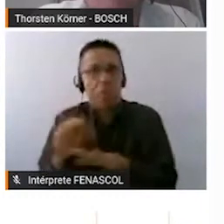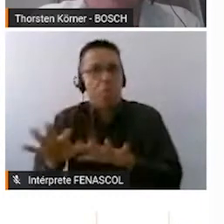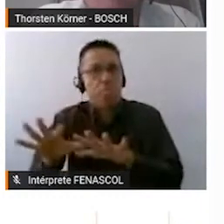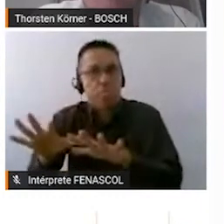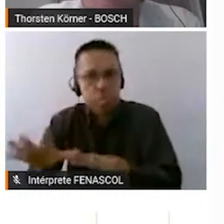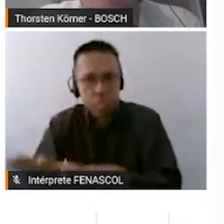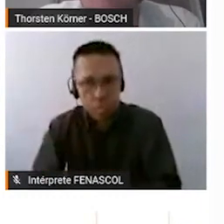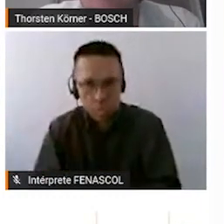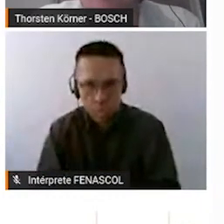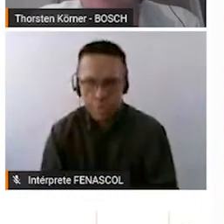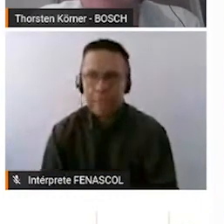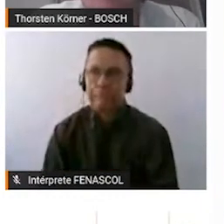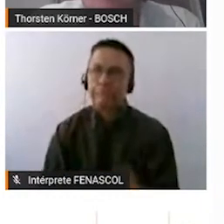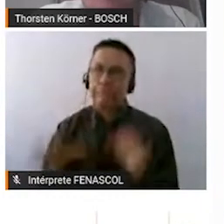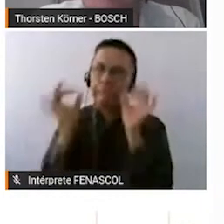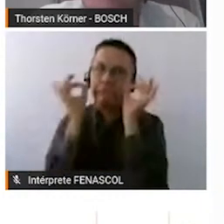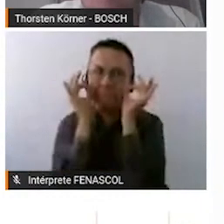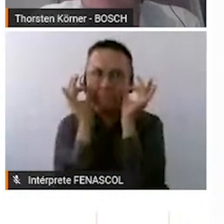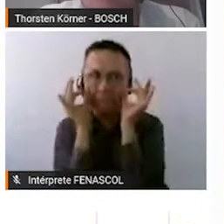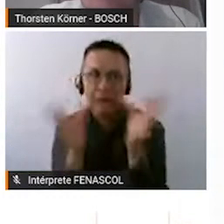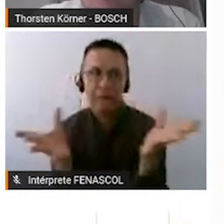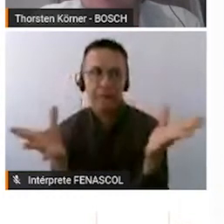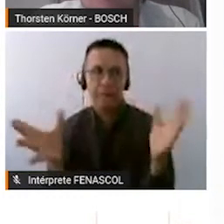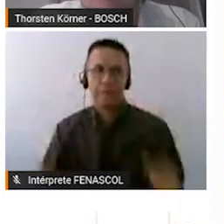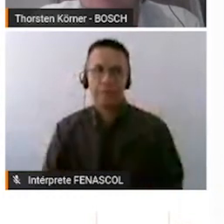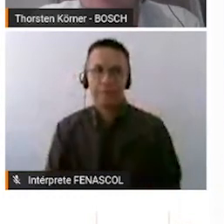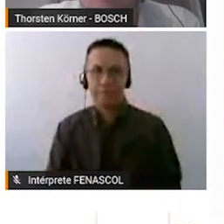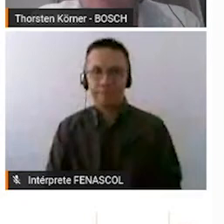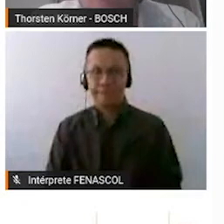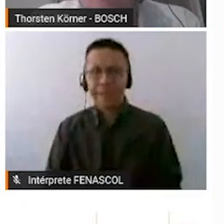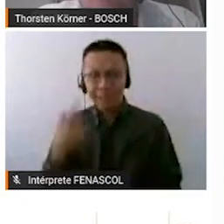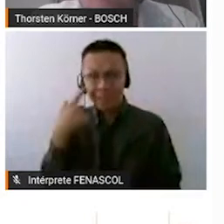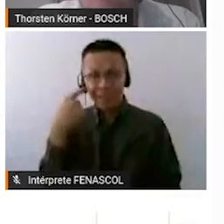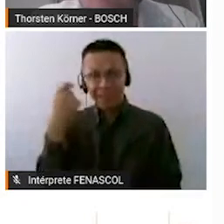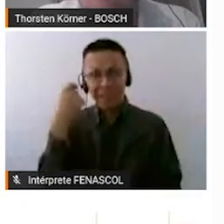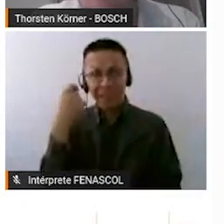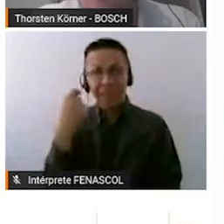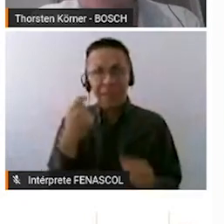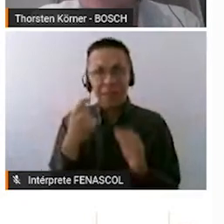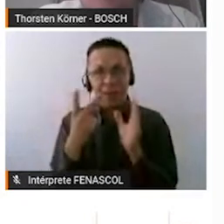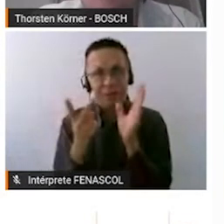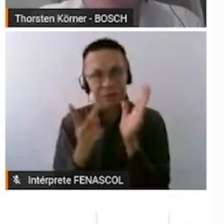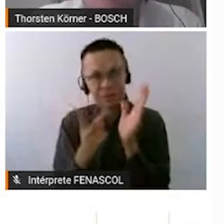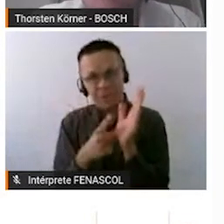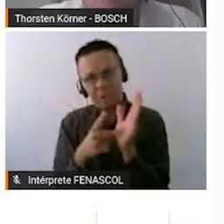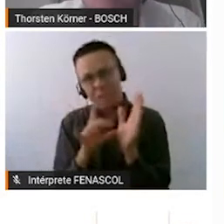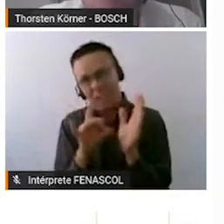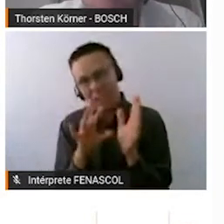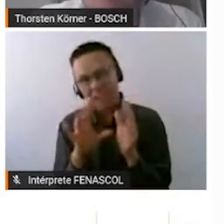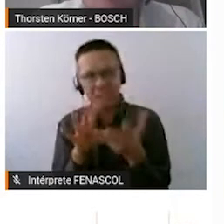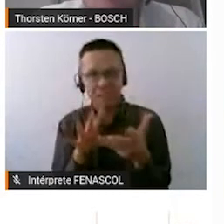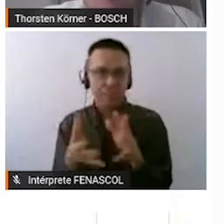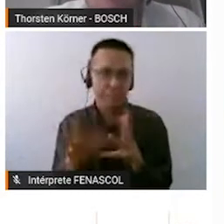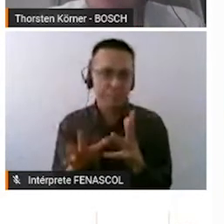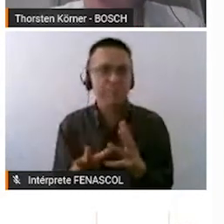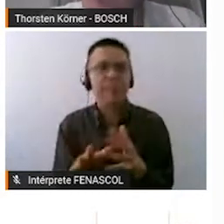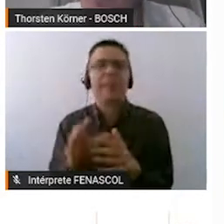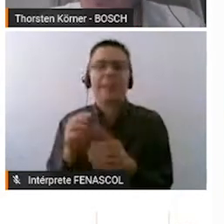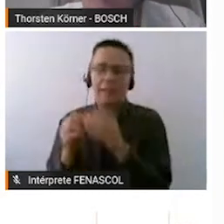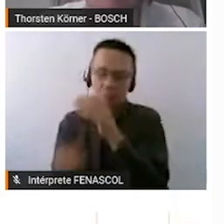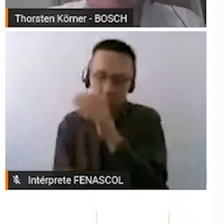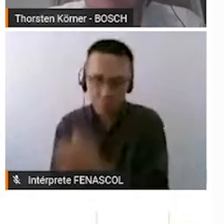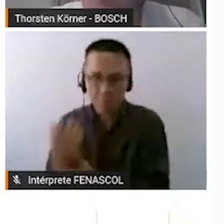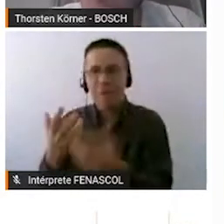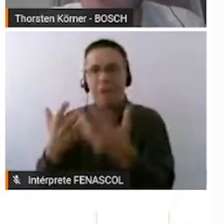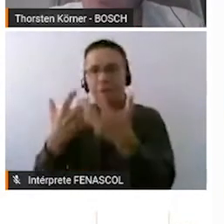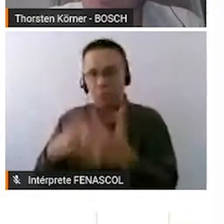que recién a mediados de esta década comenzamos pues a hablar de la industria 4.0